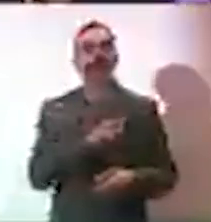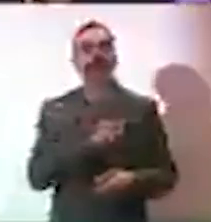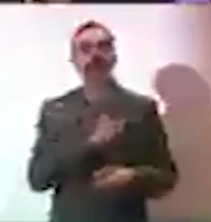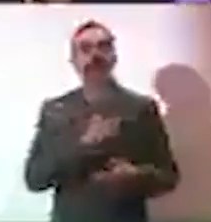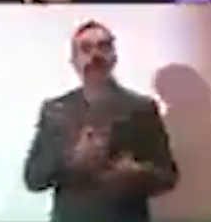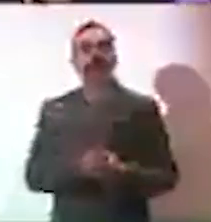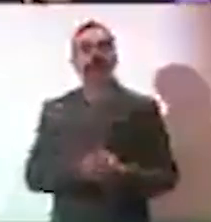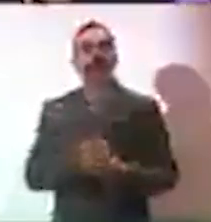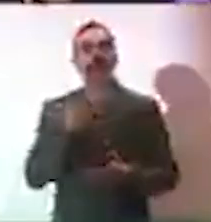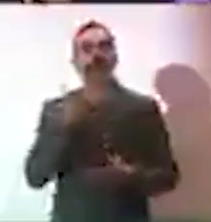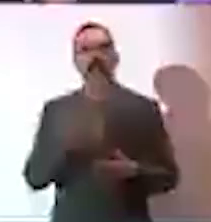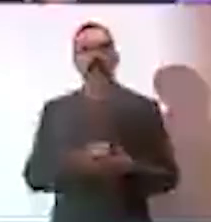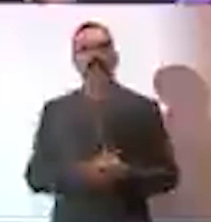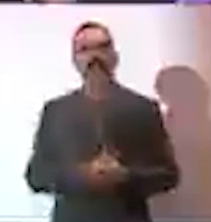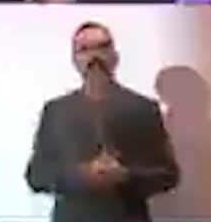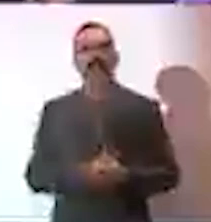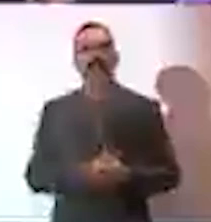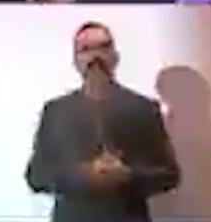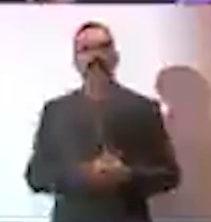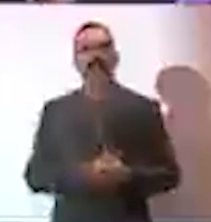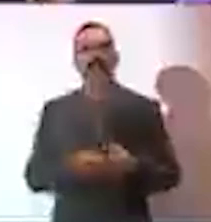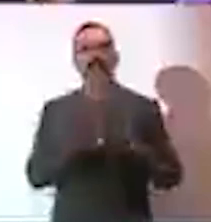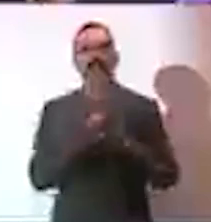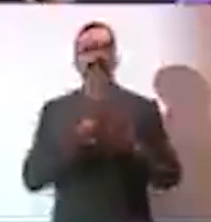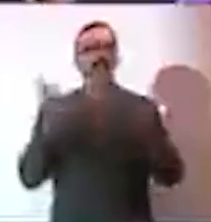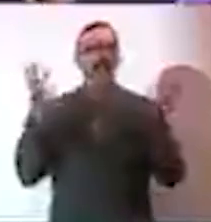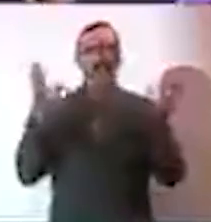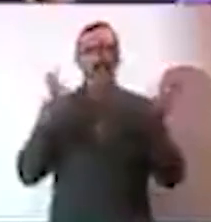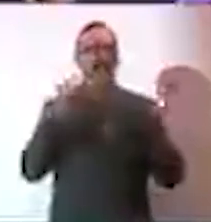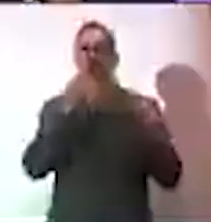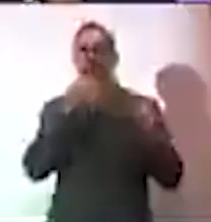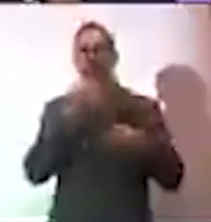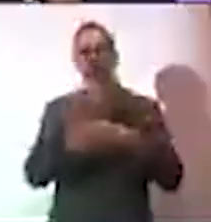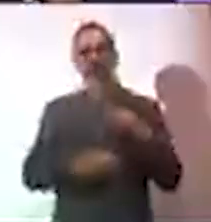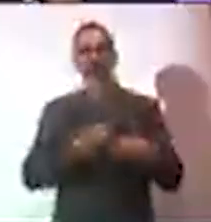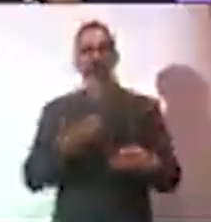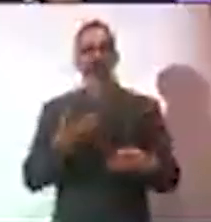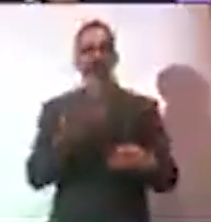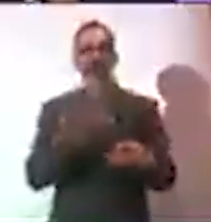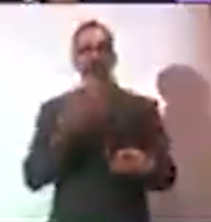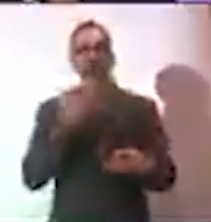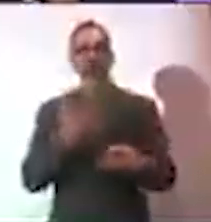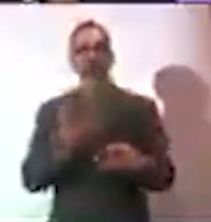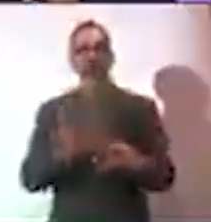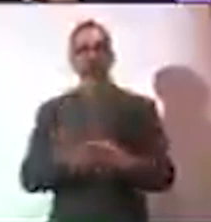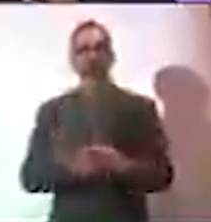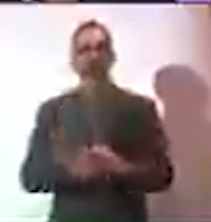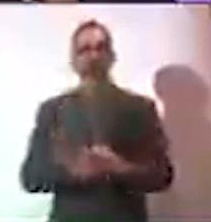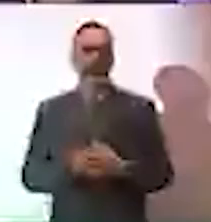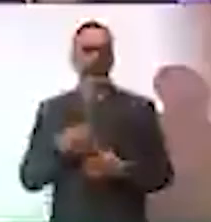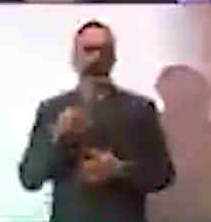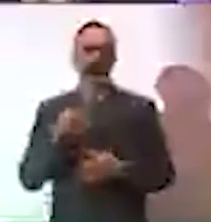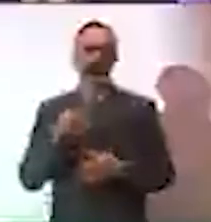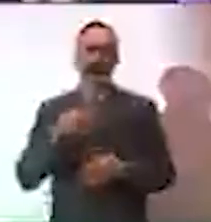un estado que transita por la medianía. No satisfechos estamos,